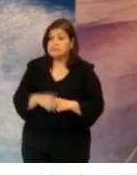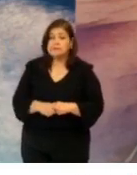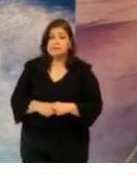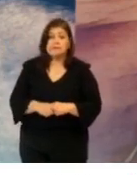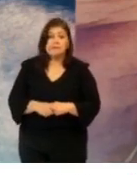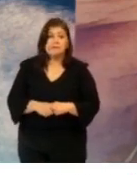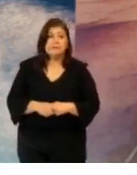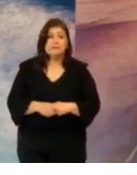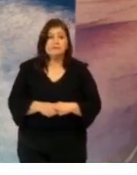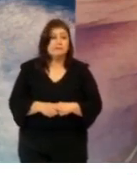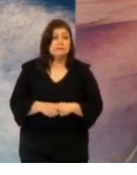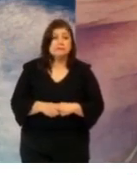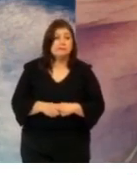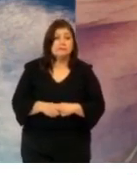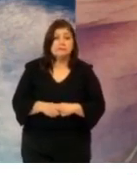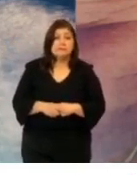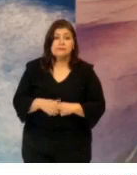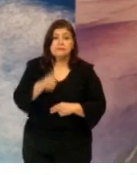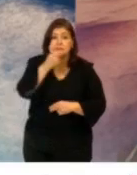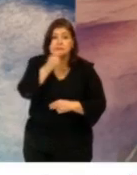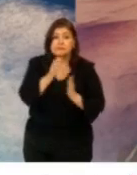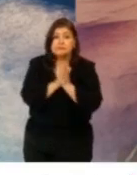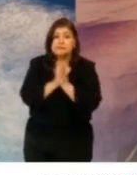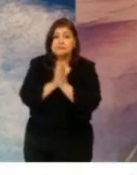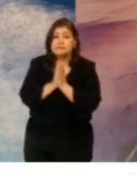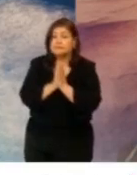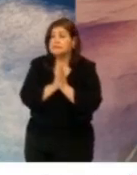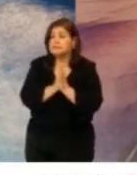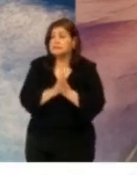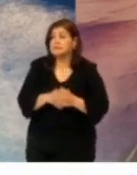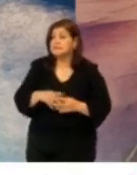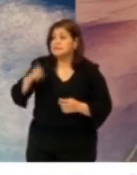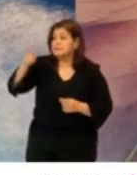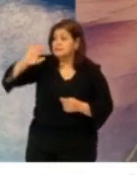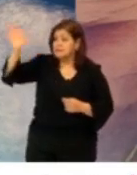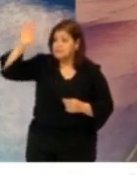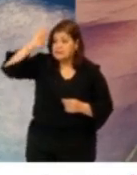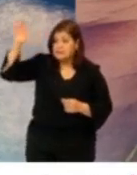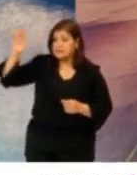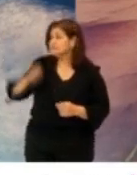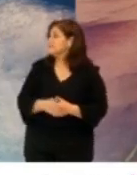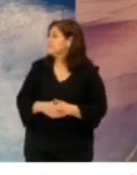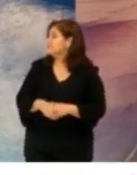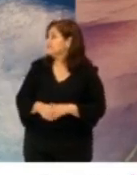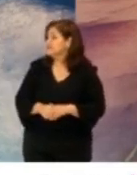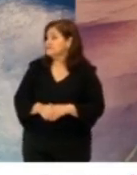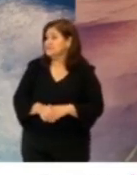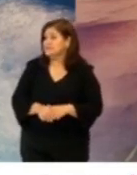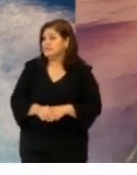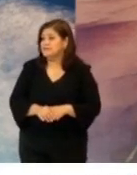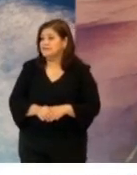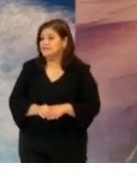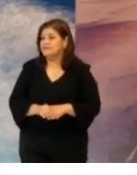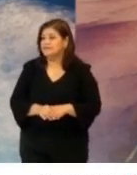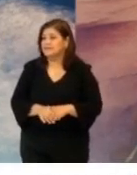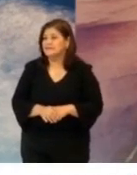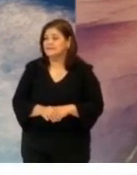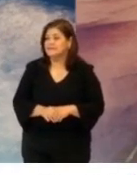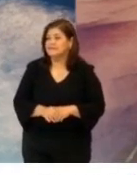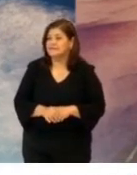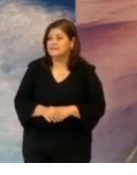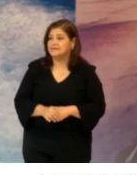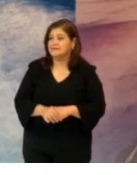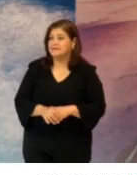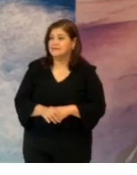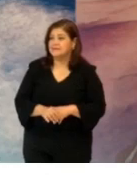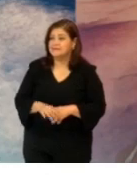Yo tengo el micrófono. A ver, quien tenga el micrófono puede hablar. Hola, les mi encargo nombre... mucho a quienes están repartiendo los micrófonos que vayan ahí